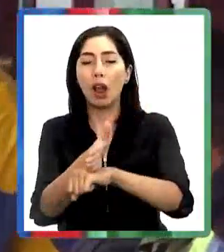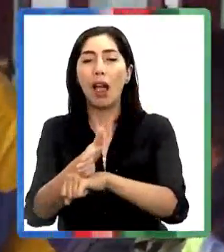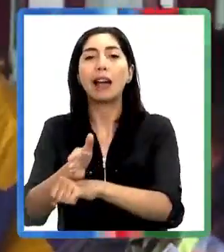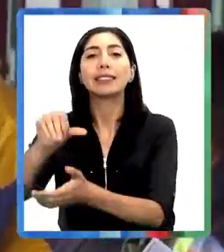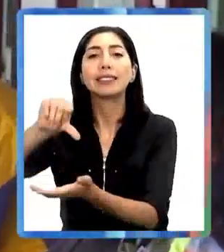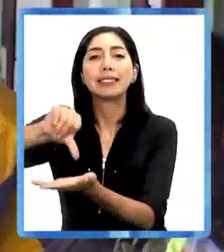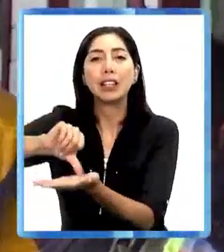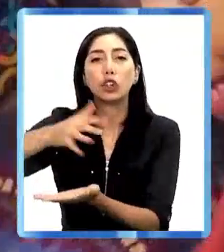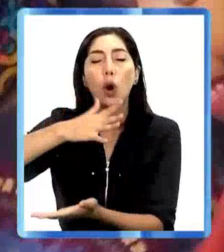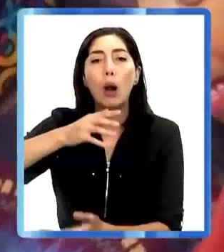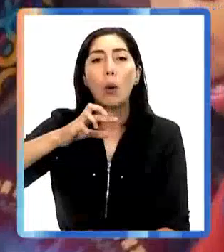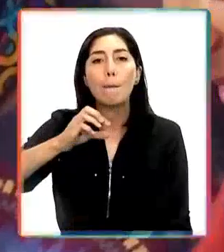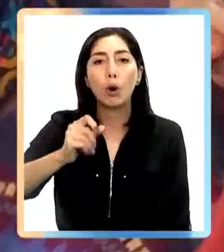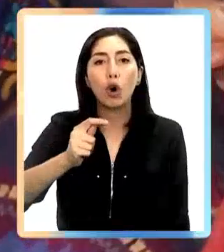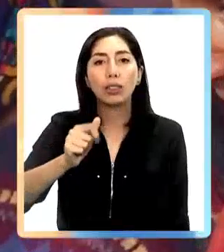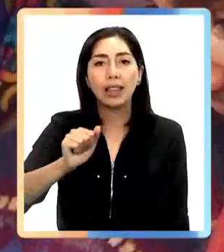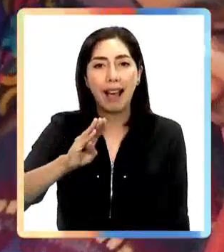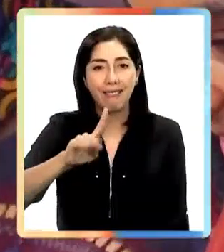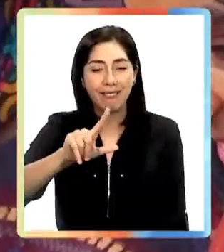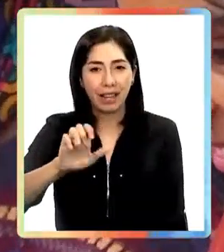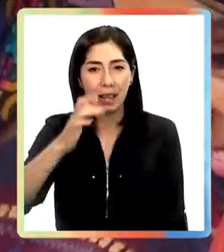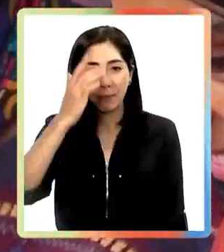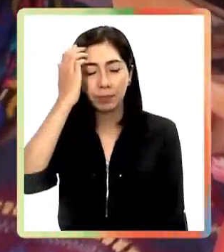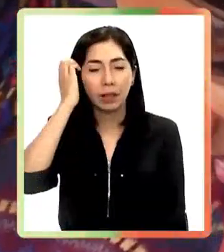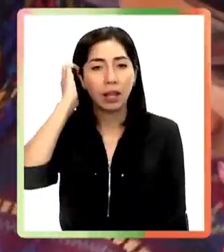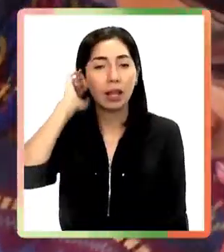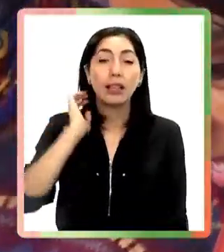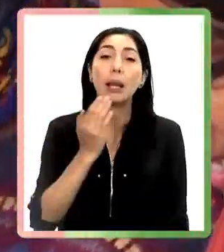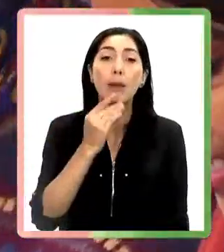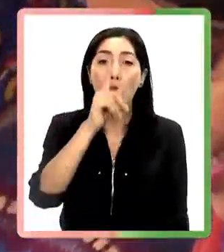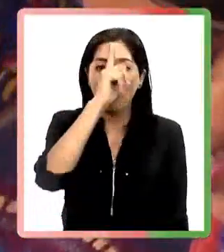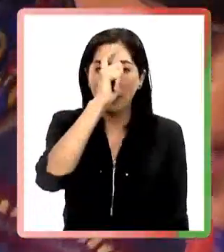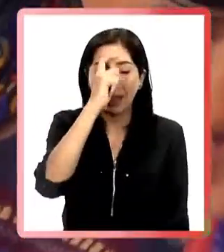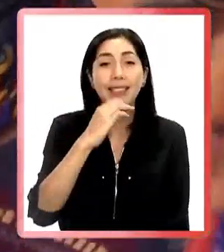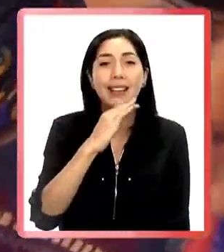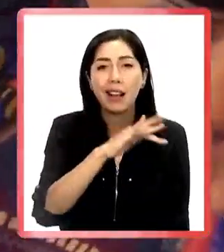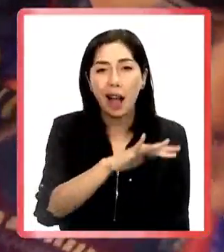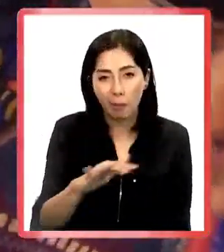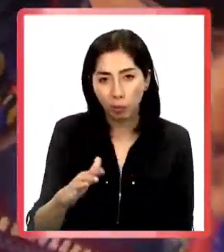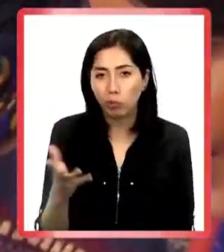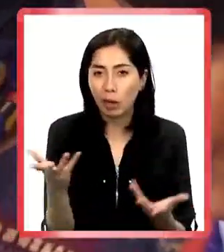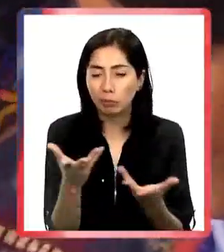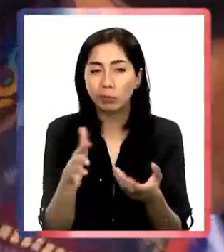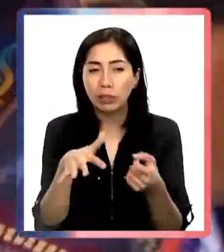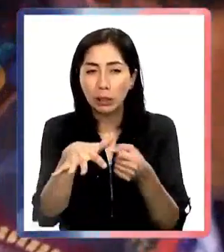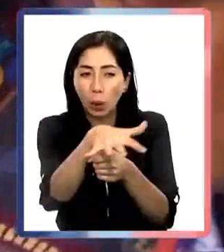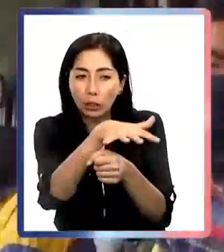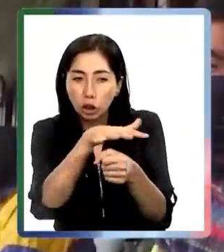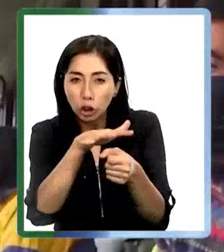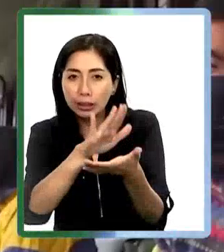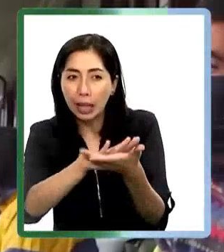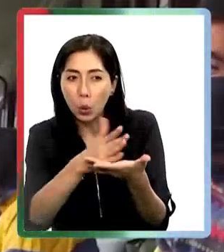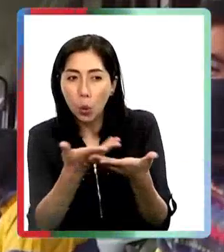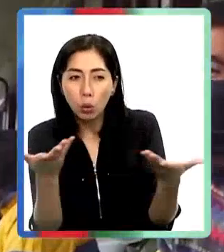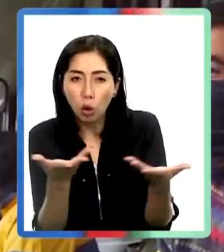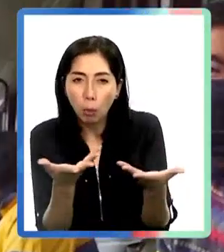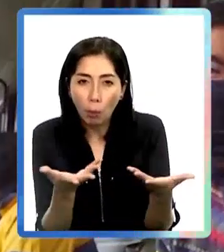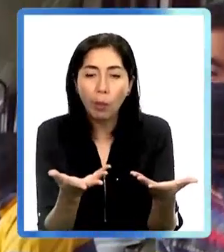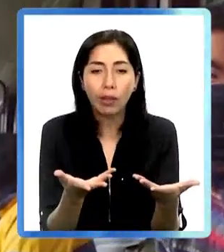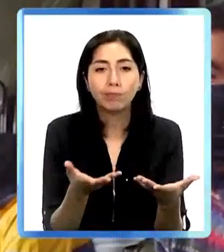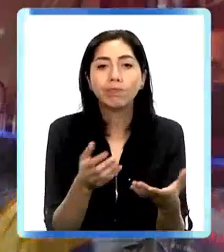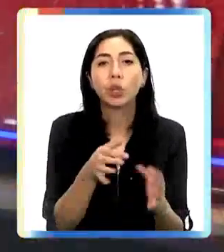centros de agua potable rural APR y postas rurales para mejorar la situación sanitaria y generar un trabajo